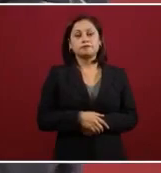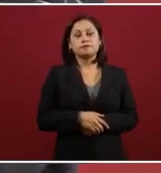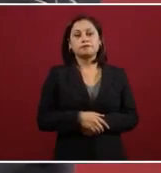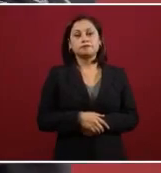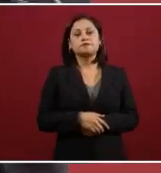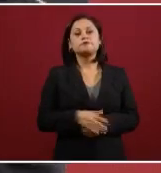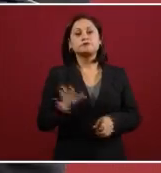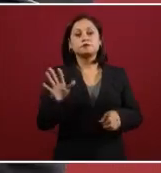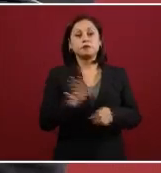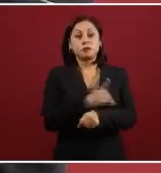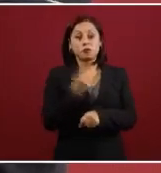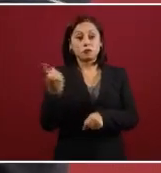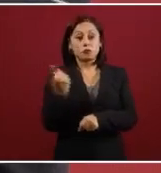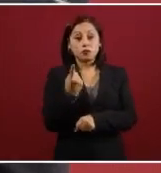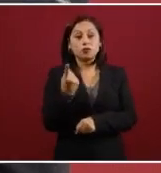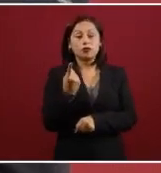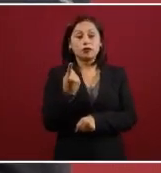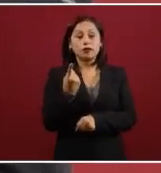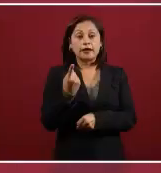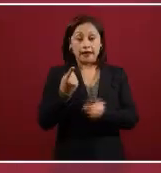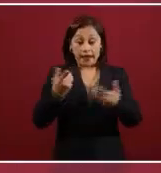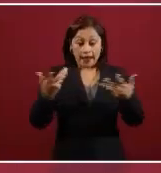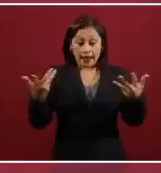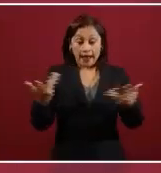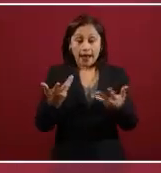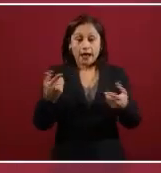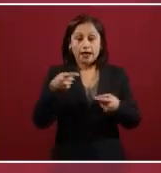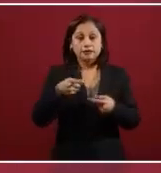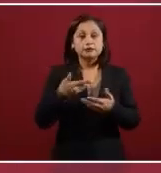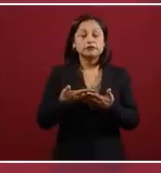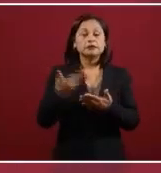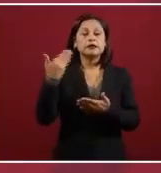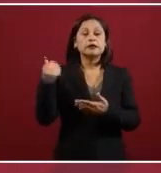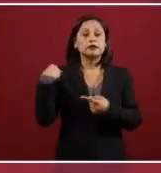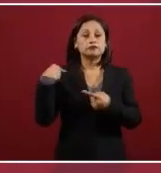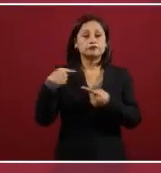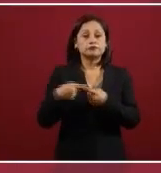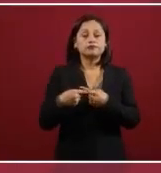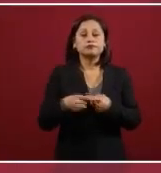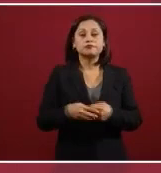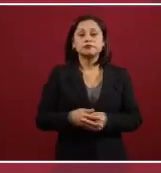esta acción se llevó a cabo